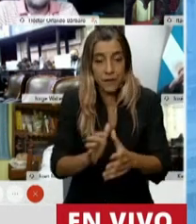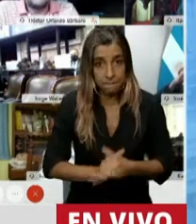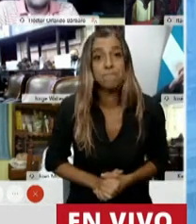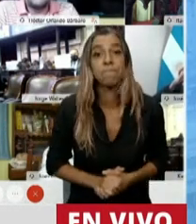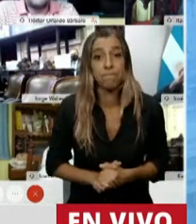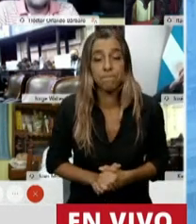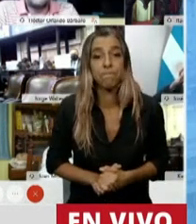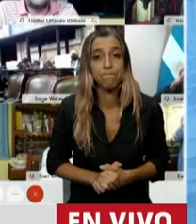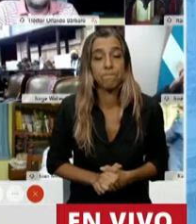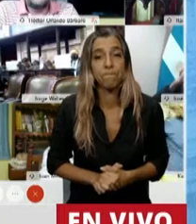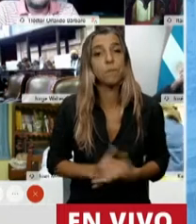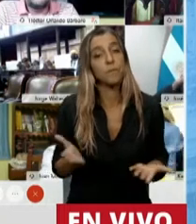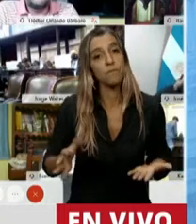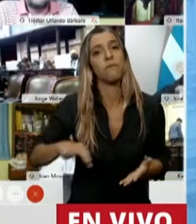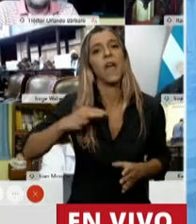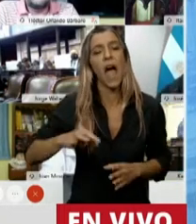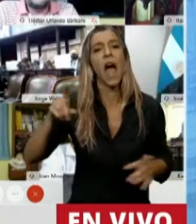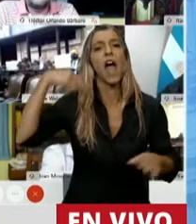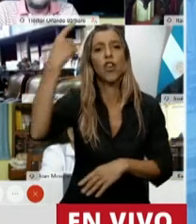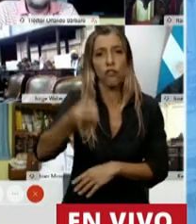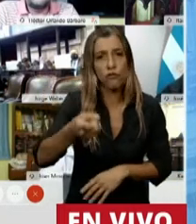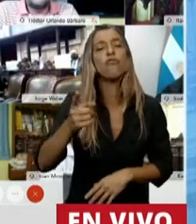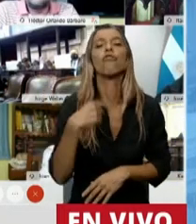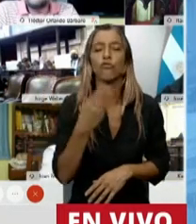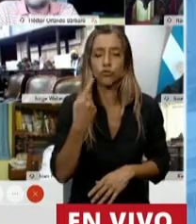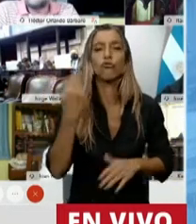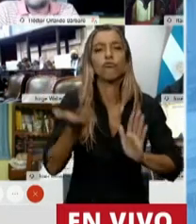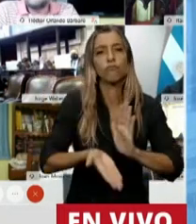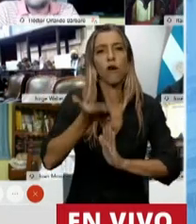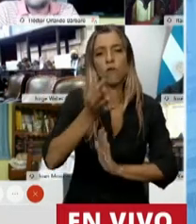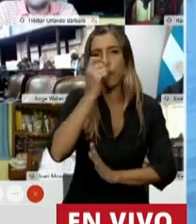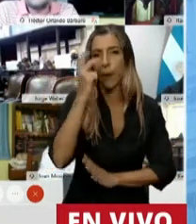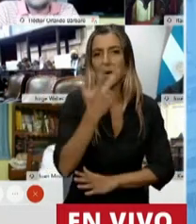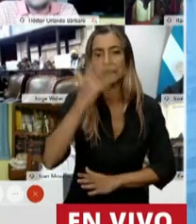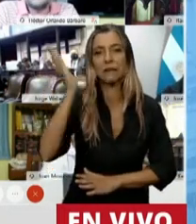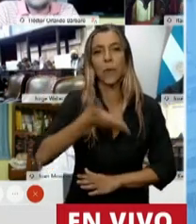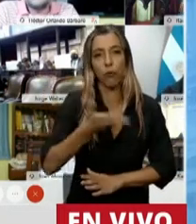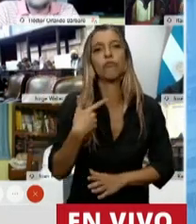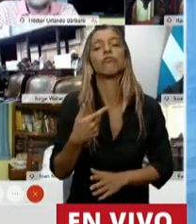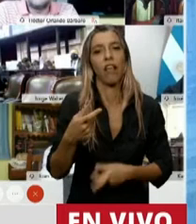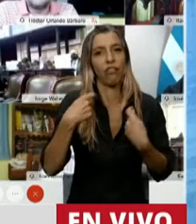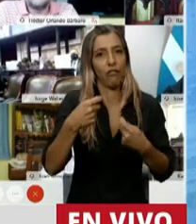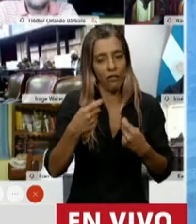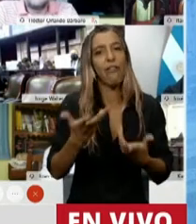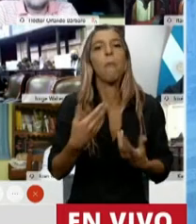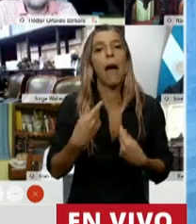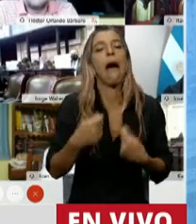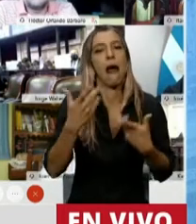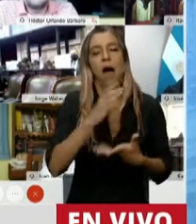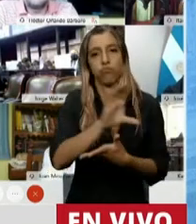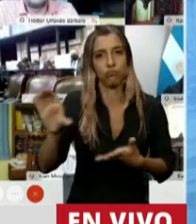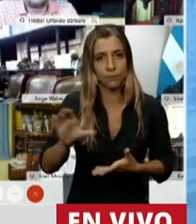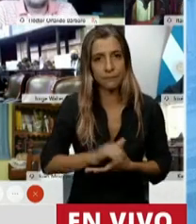En el 2021 vamos a aumentar el 23% de los gastos de capital. Mire,